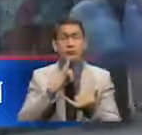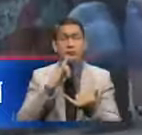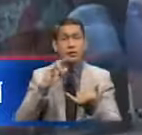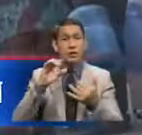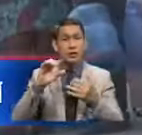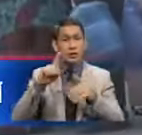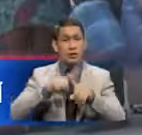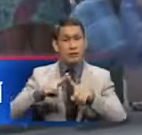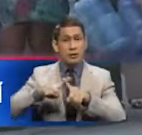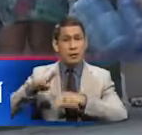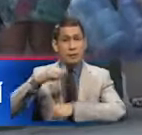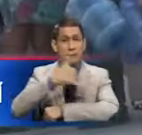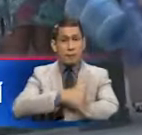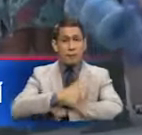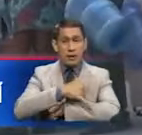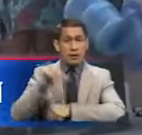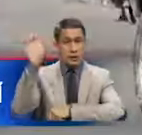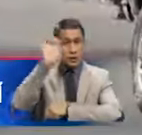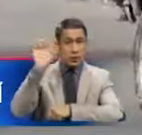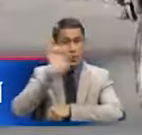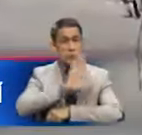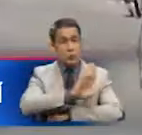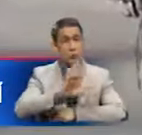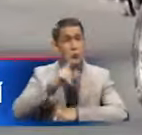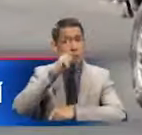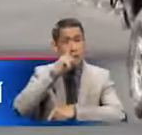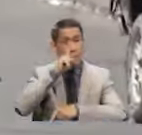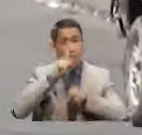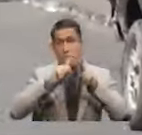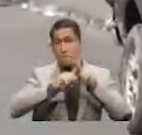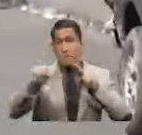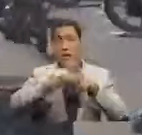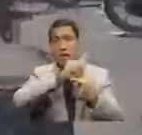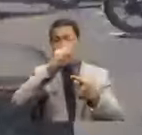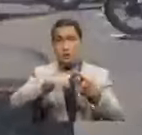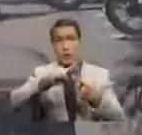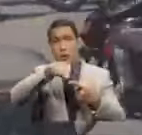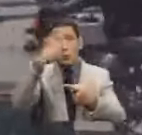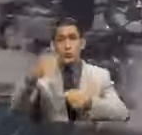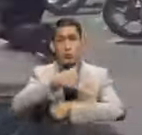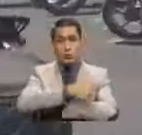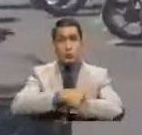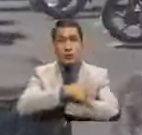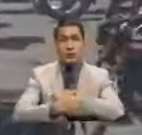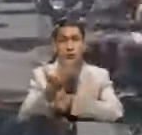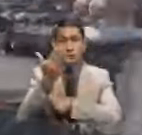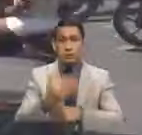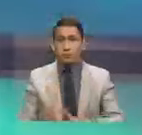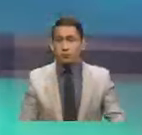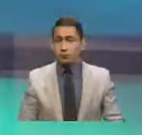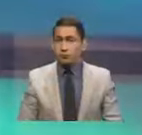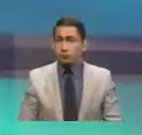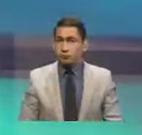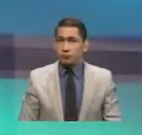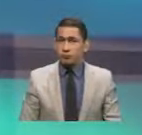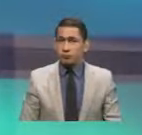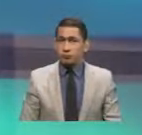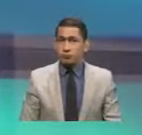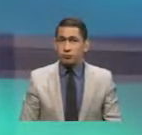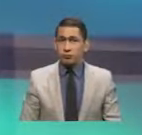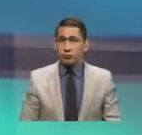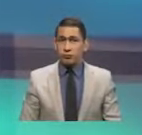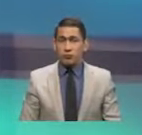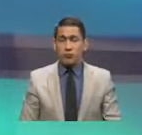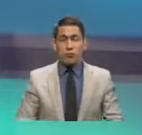vieron obligados a evacuar a su personal diplomático de Puerto Príncipe. Pamela Montilla, TC Televisión. También